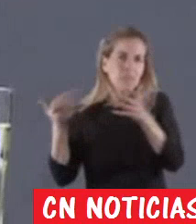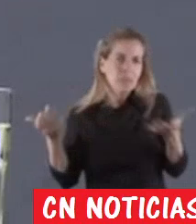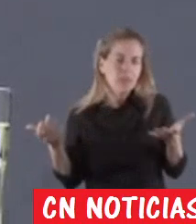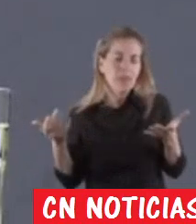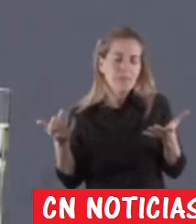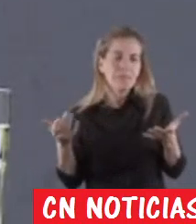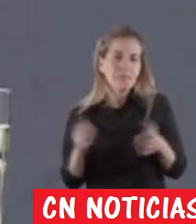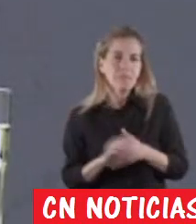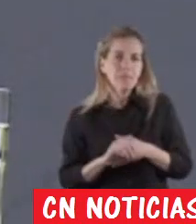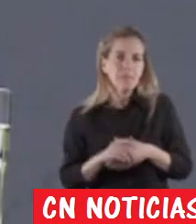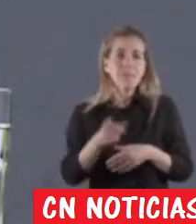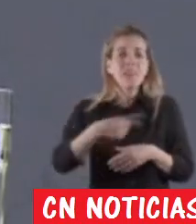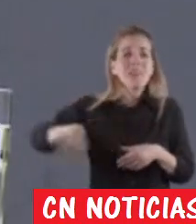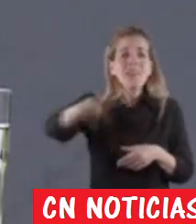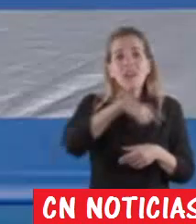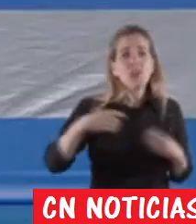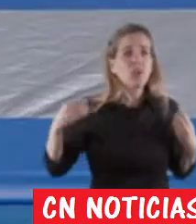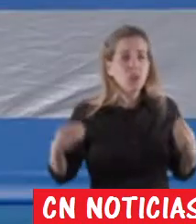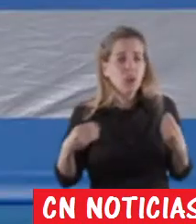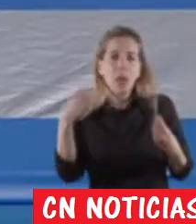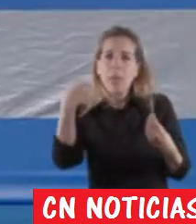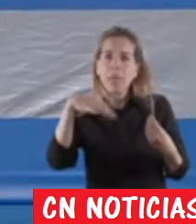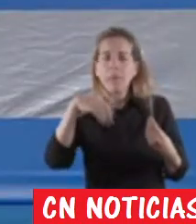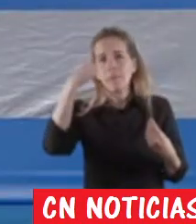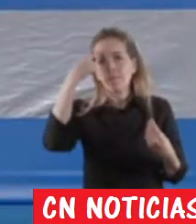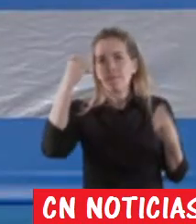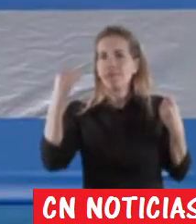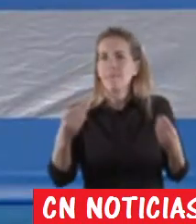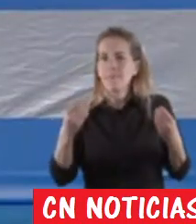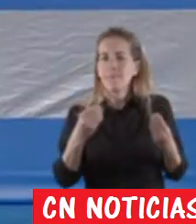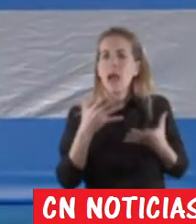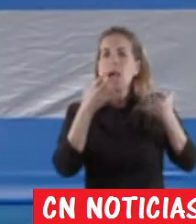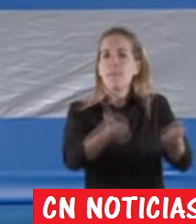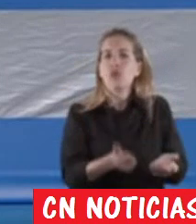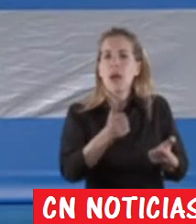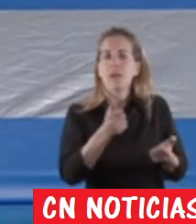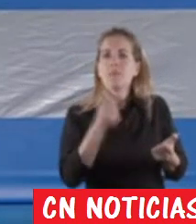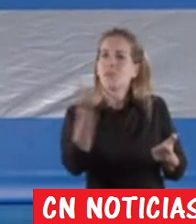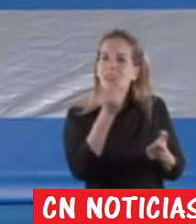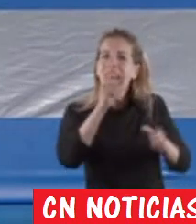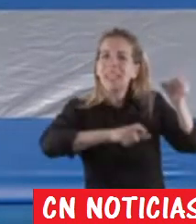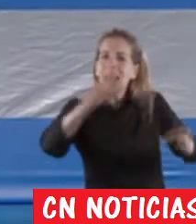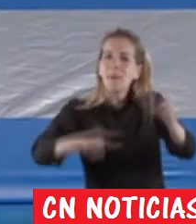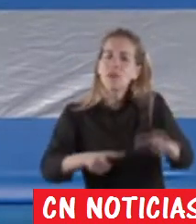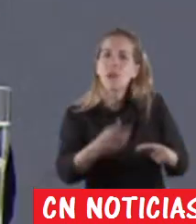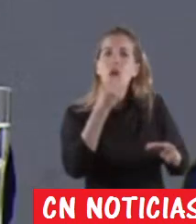nosotros no tenemos que hacer que nuestra gente coma, tenemos que hacer que nuestra gente se alimente, que son dos cosas